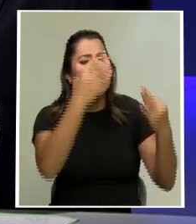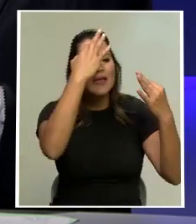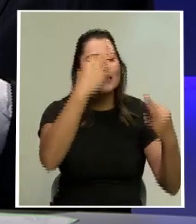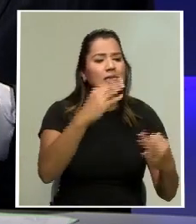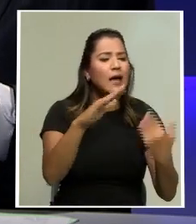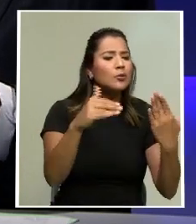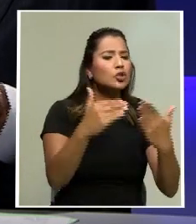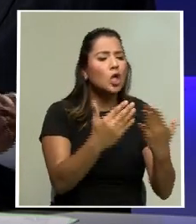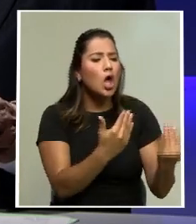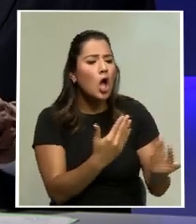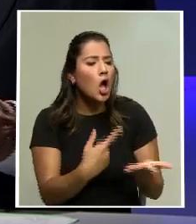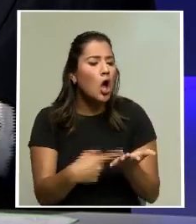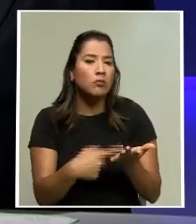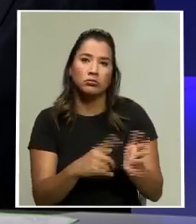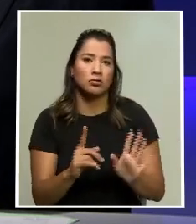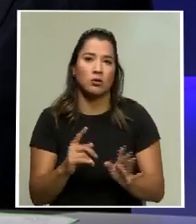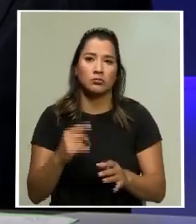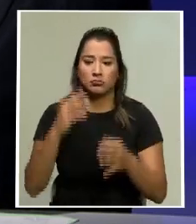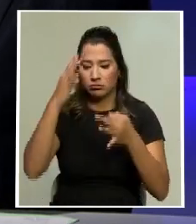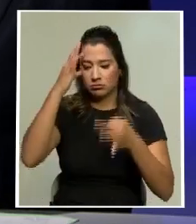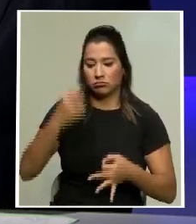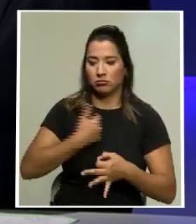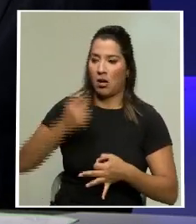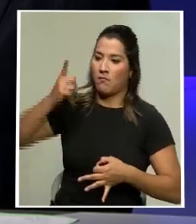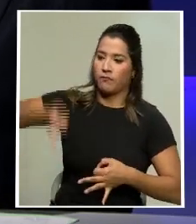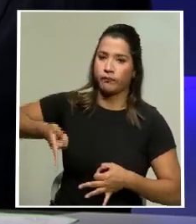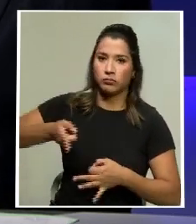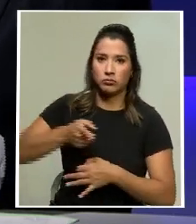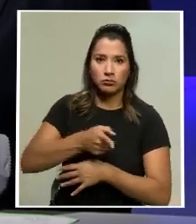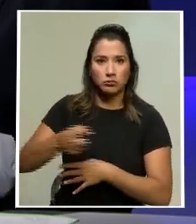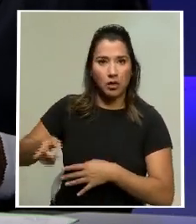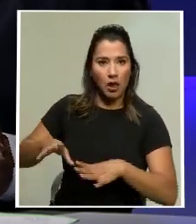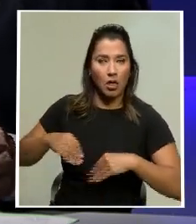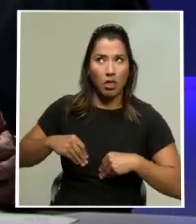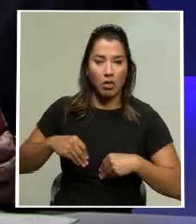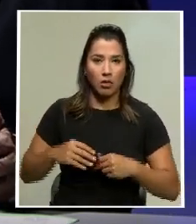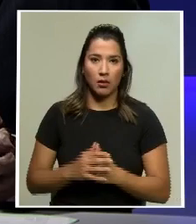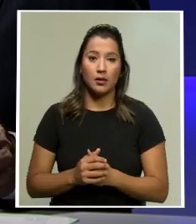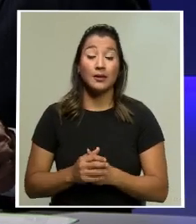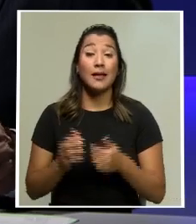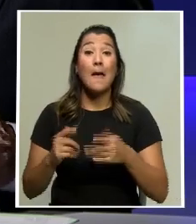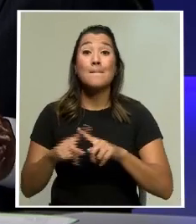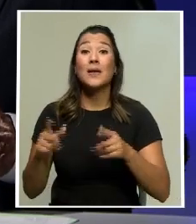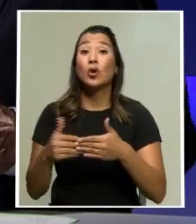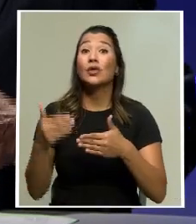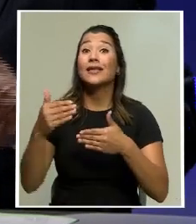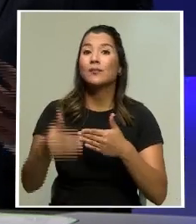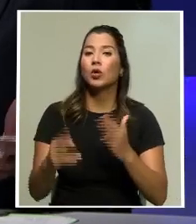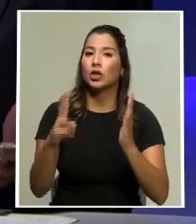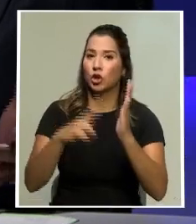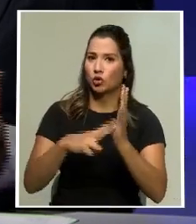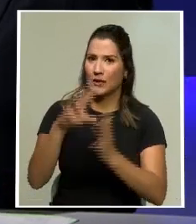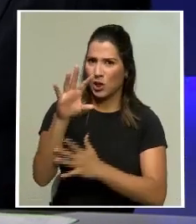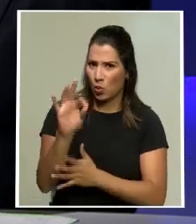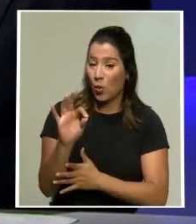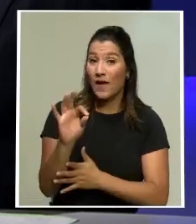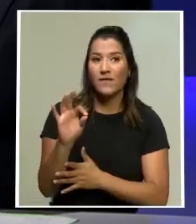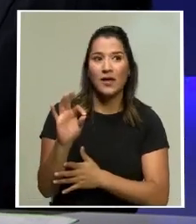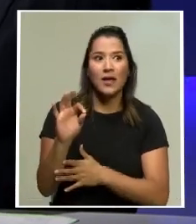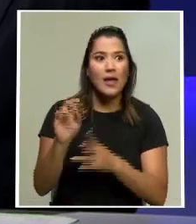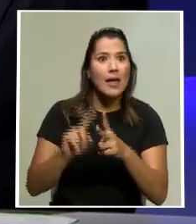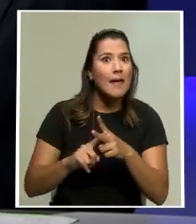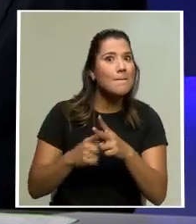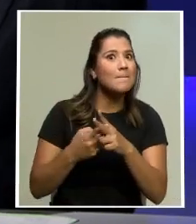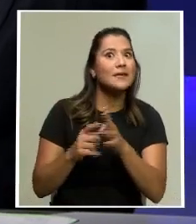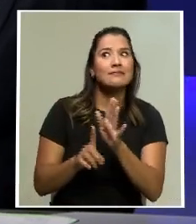Entonces viene este periodo de 2009 en adelante que sí abre muchas esperanzas para la gente,